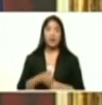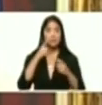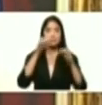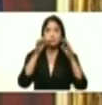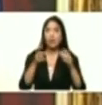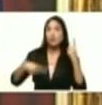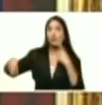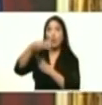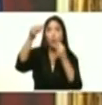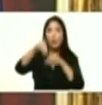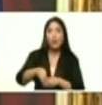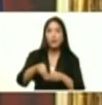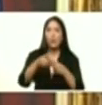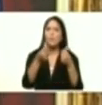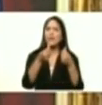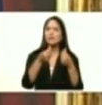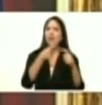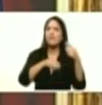a su conveniencia,